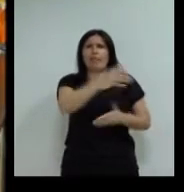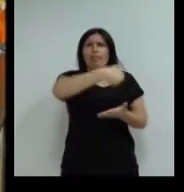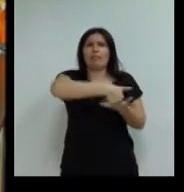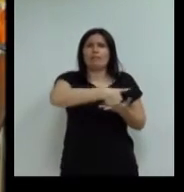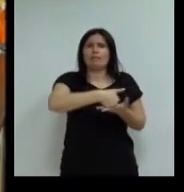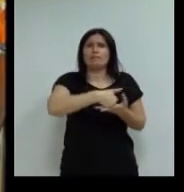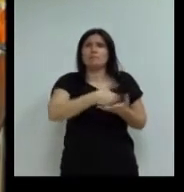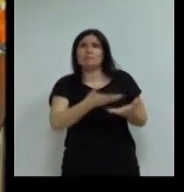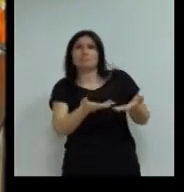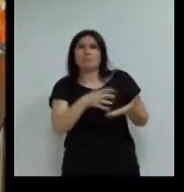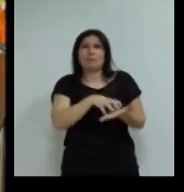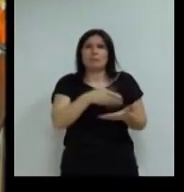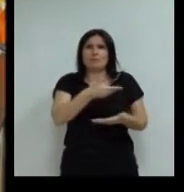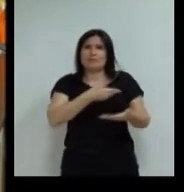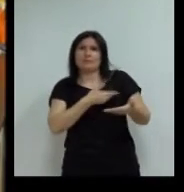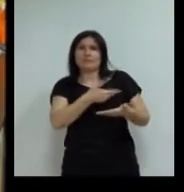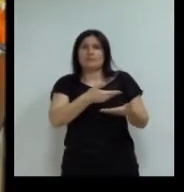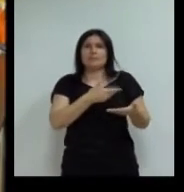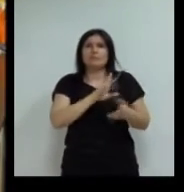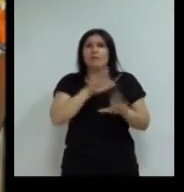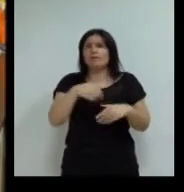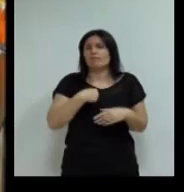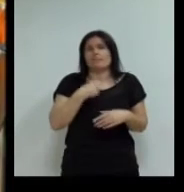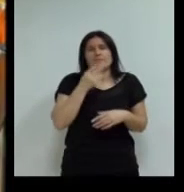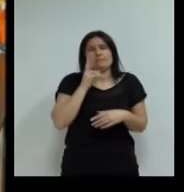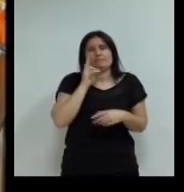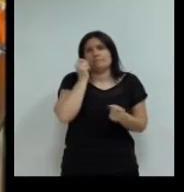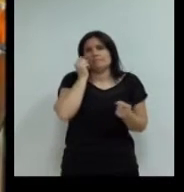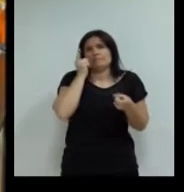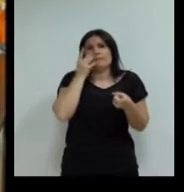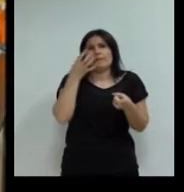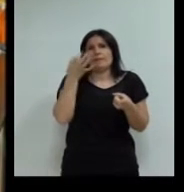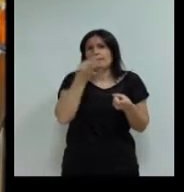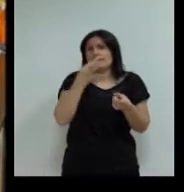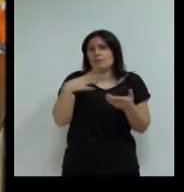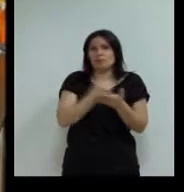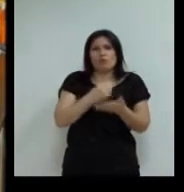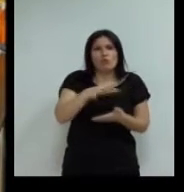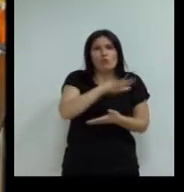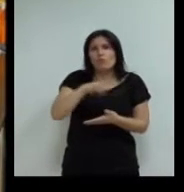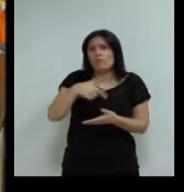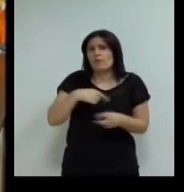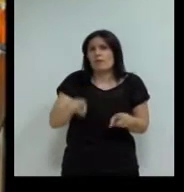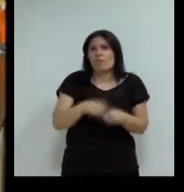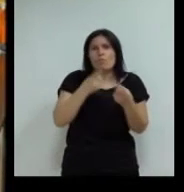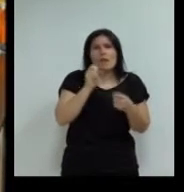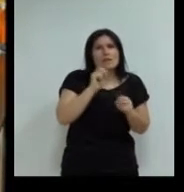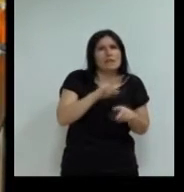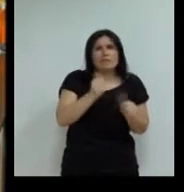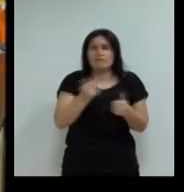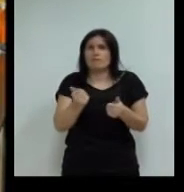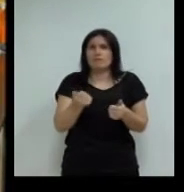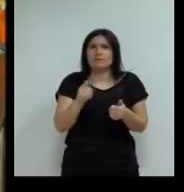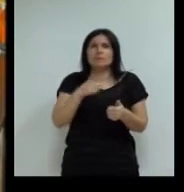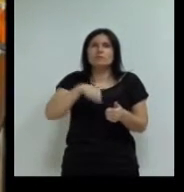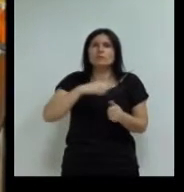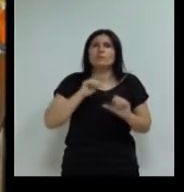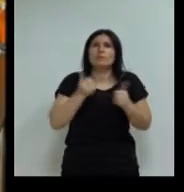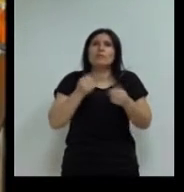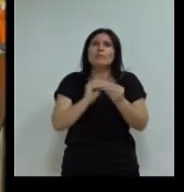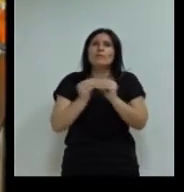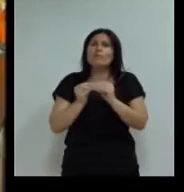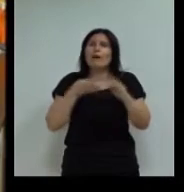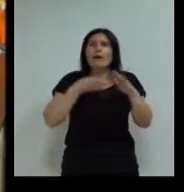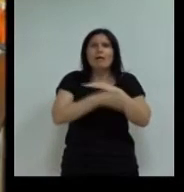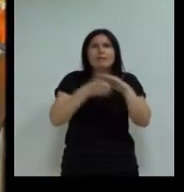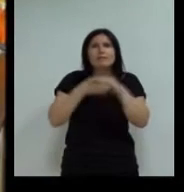Bueno, nosotros vimos que había que romper el círculo por todos los sitios a la vez. Entonces nos dedicamos a producir accesibilidad, nos